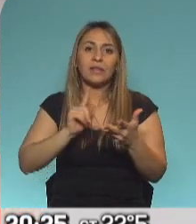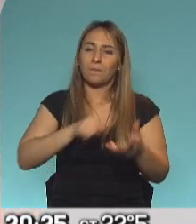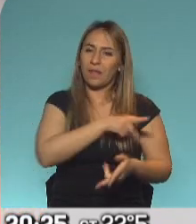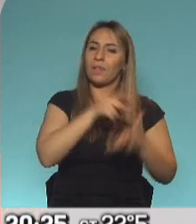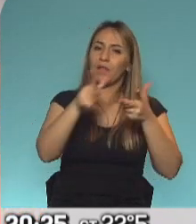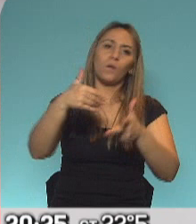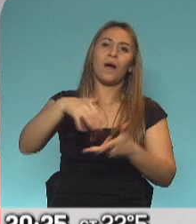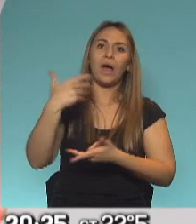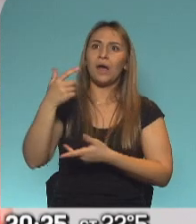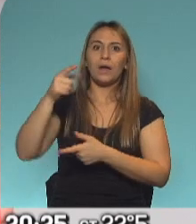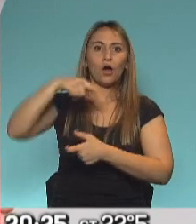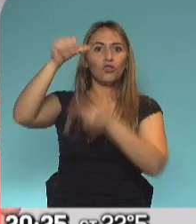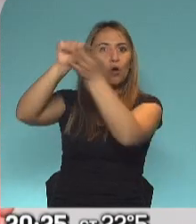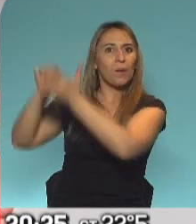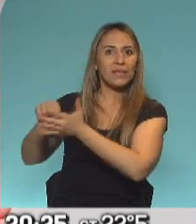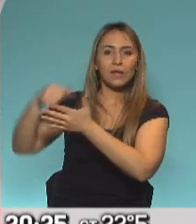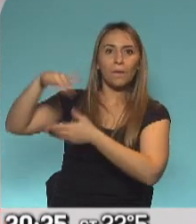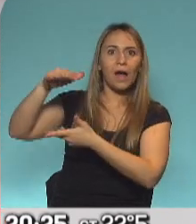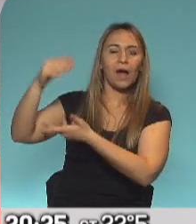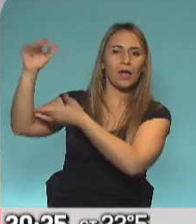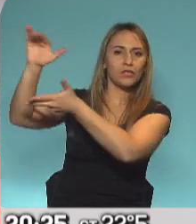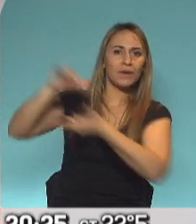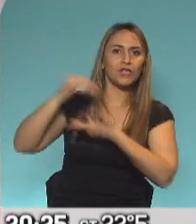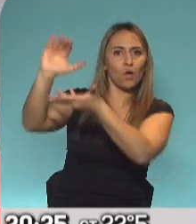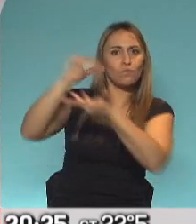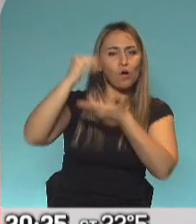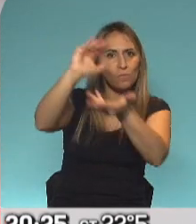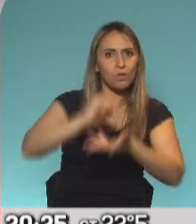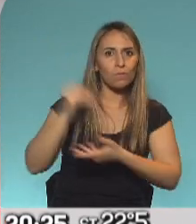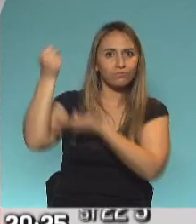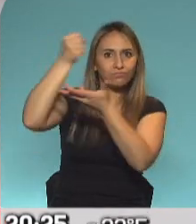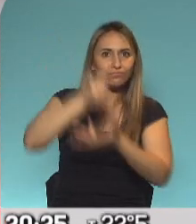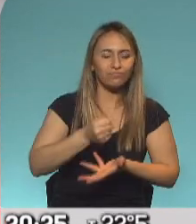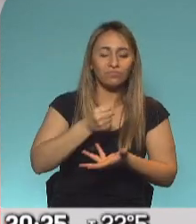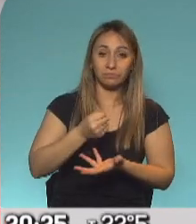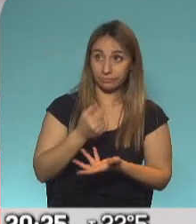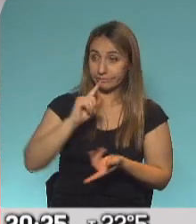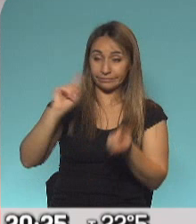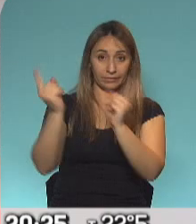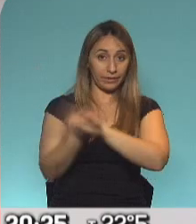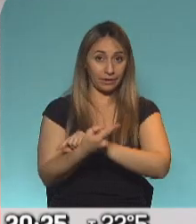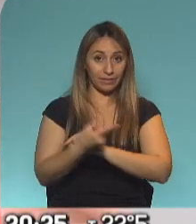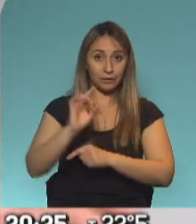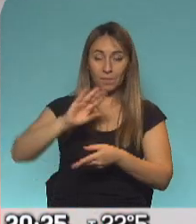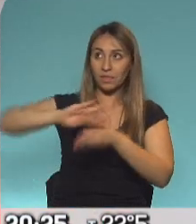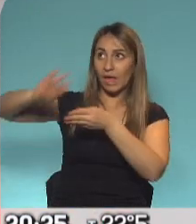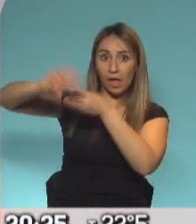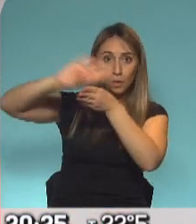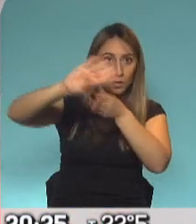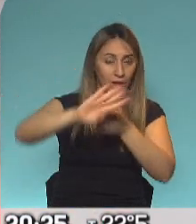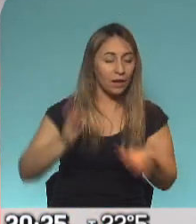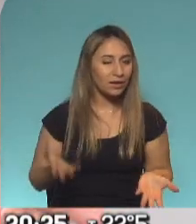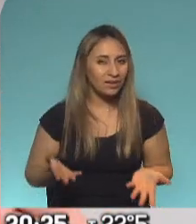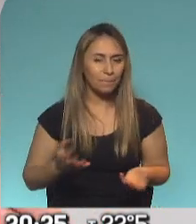de inversiones cuando en realidad era lluvia de endeudamiento. Así que me parece que, primero, considero que debería dar una explicación sobre todas